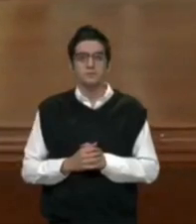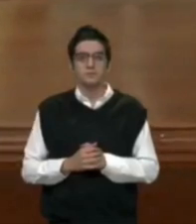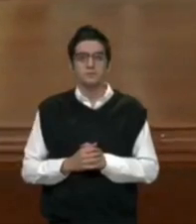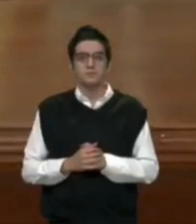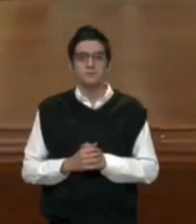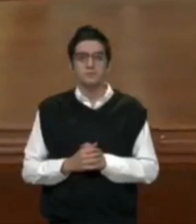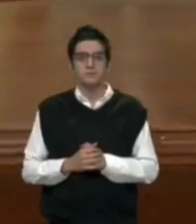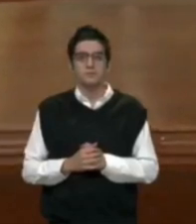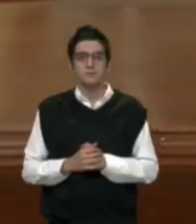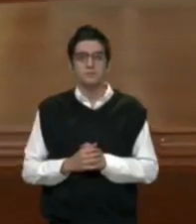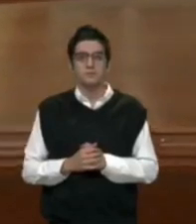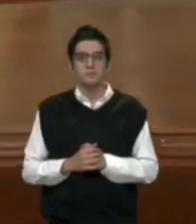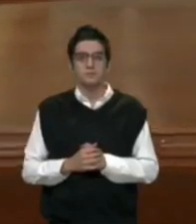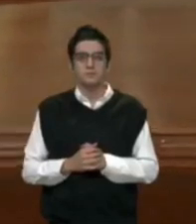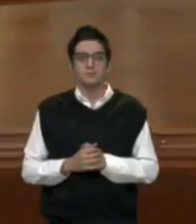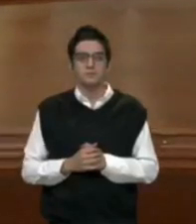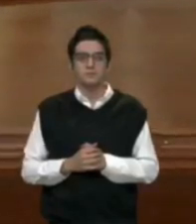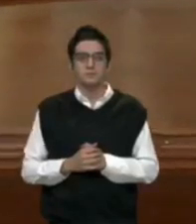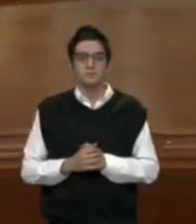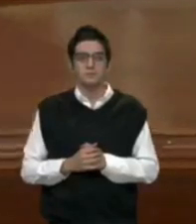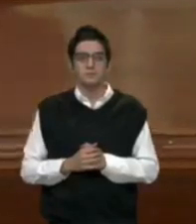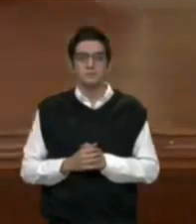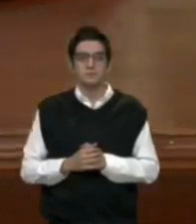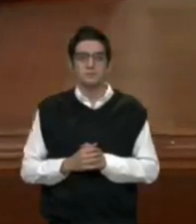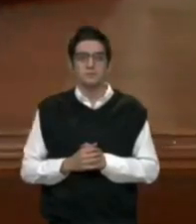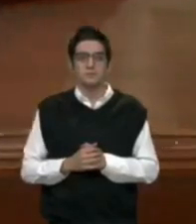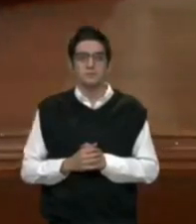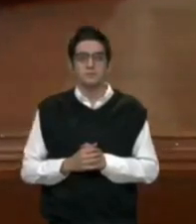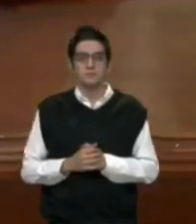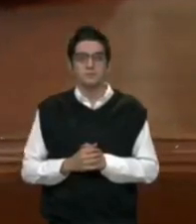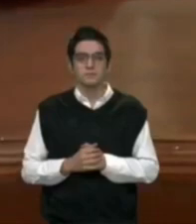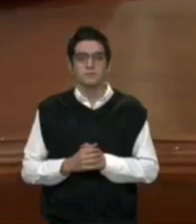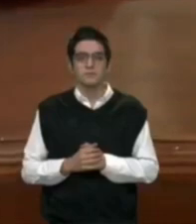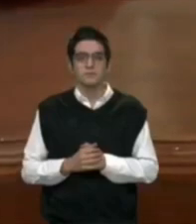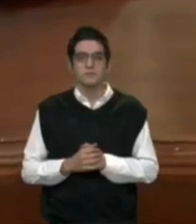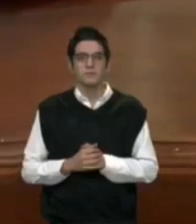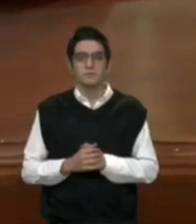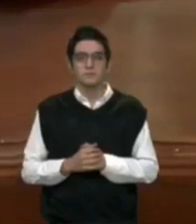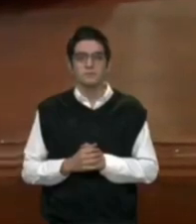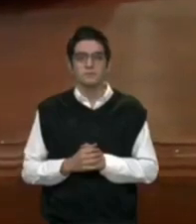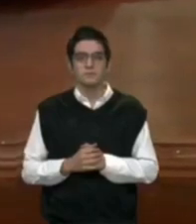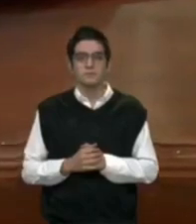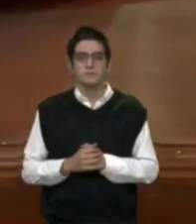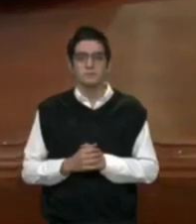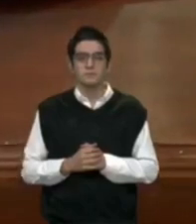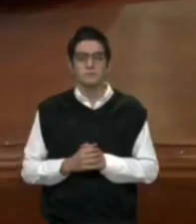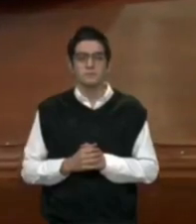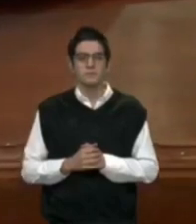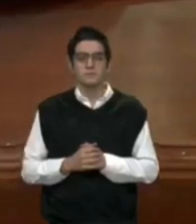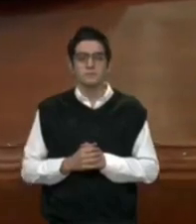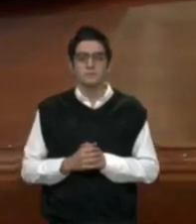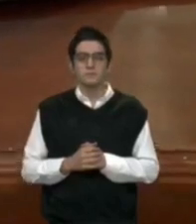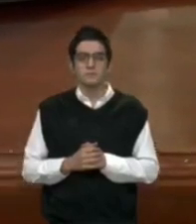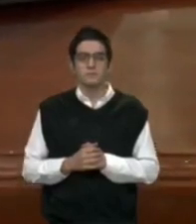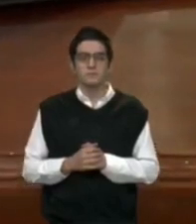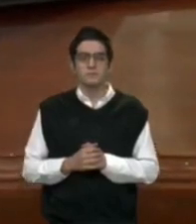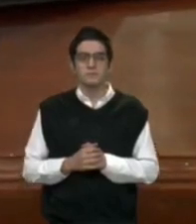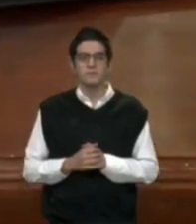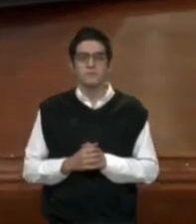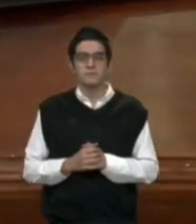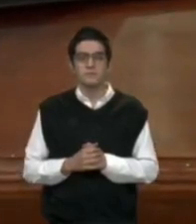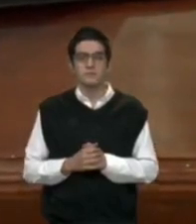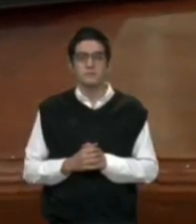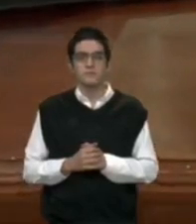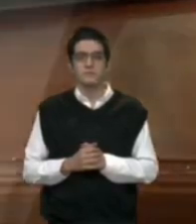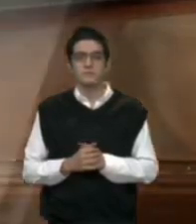de Palacio Legislativo, donde la propia mandataria estatal pondrá a la orden de la legislatura local a los